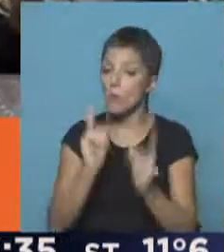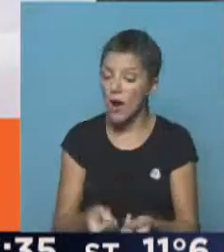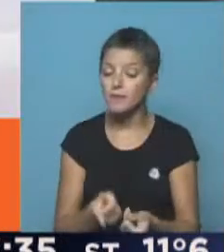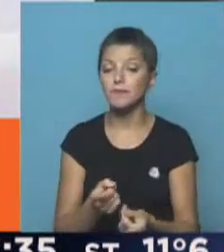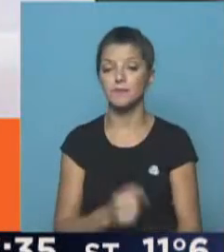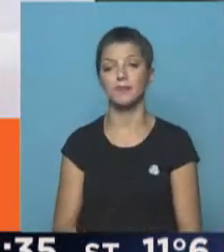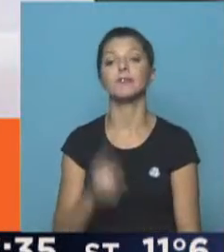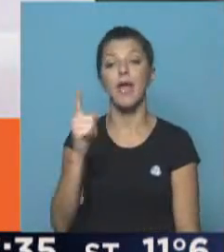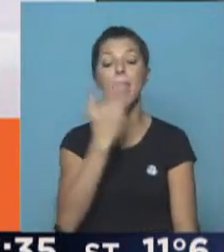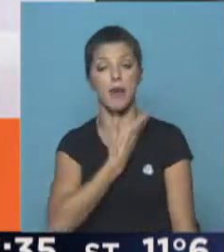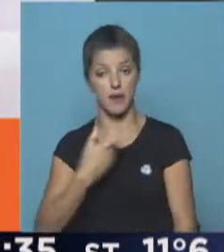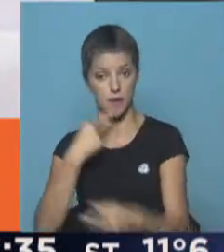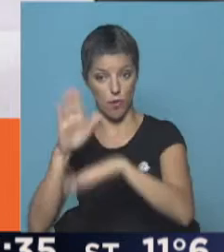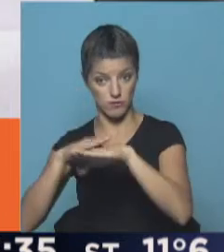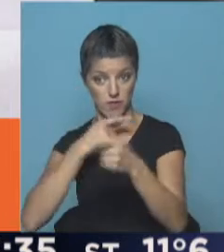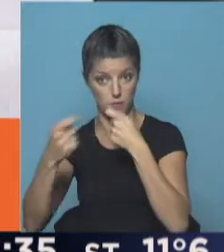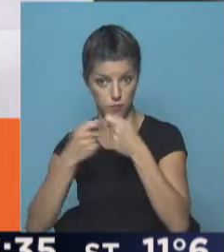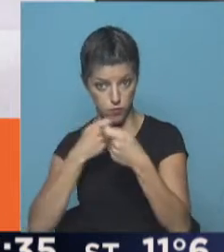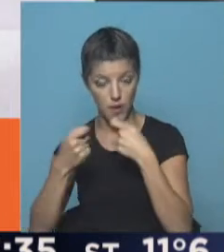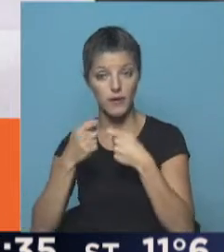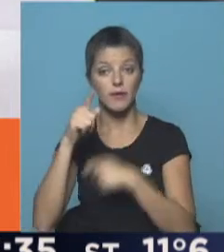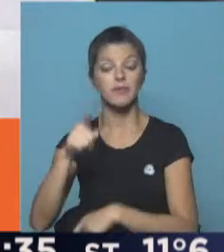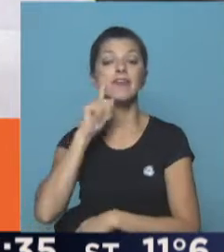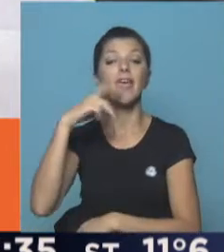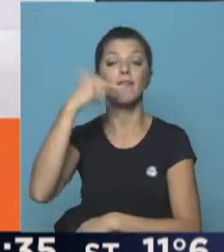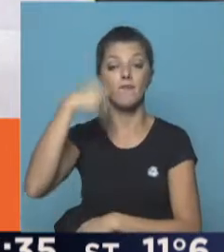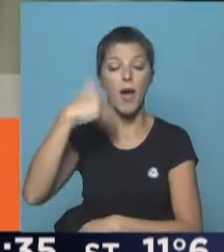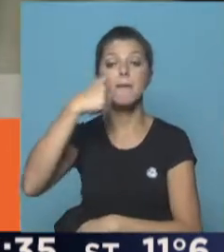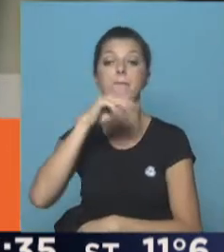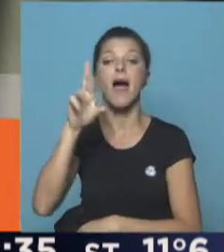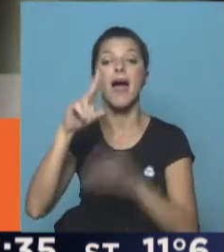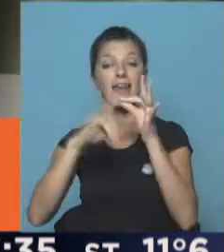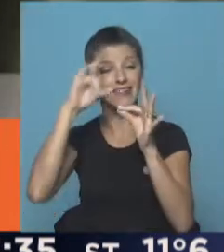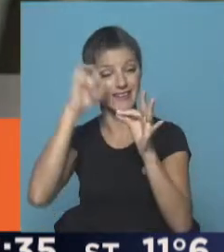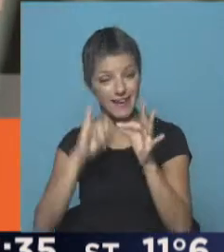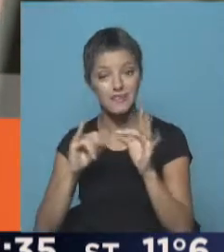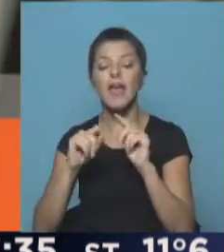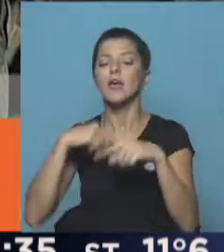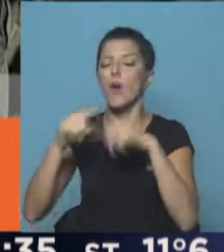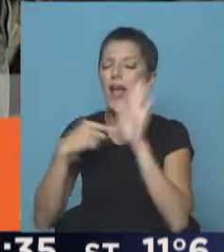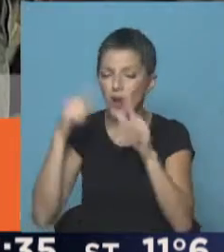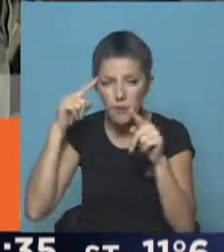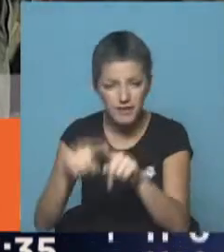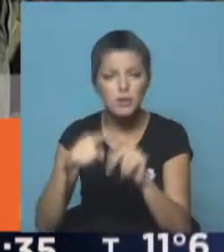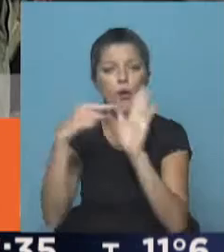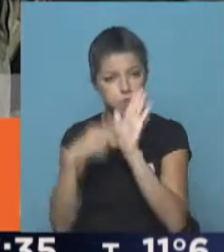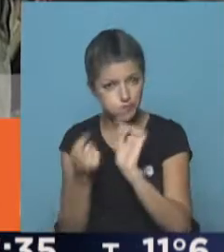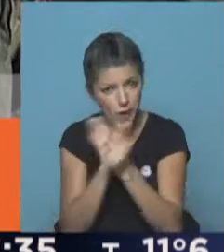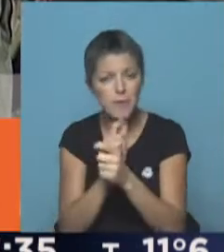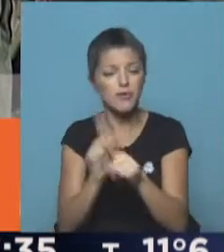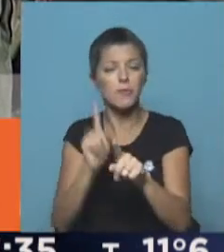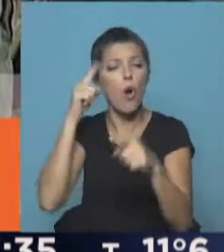del jefe negociador de las FARC-EP, Iván Márquez, preservan la estructura y el espíritu del primer acuerdo convenido.